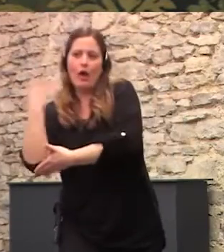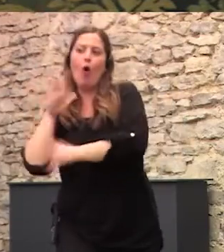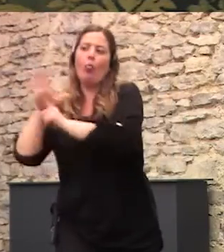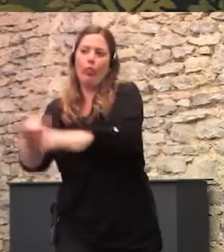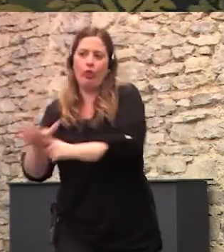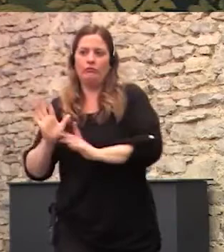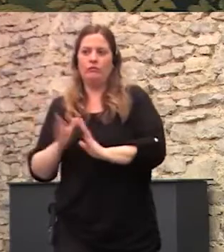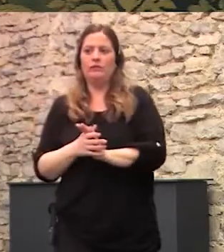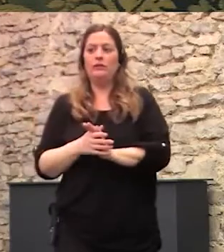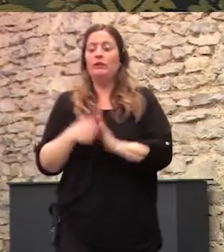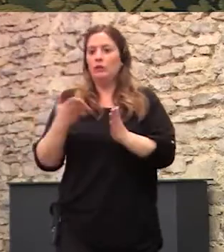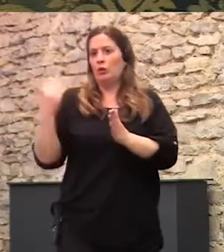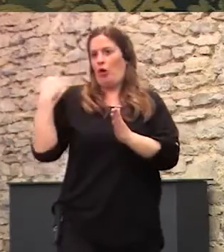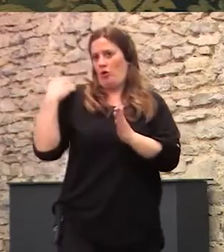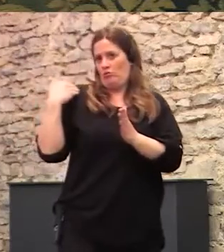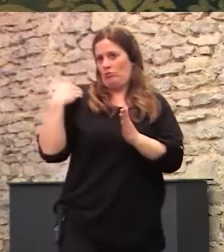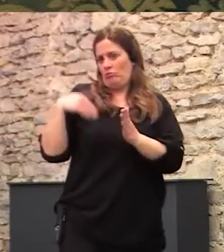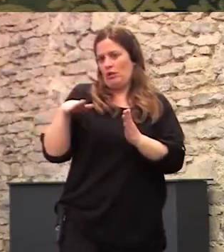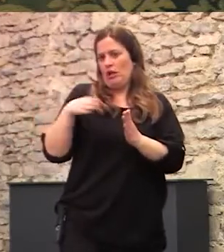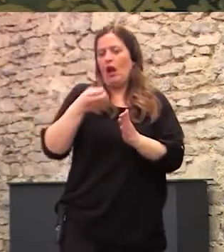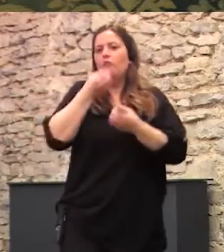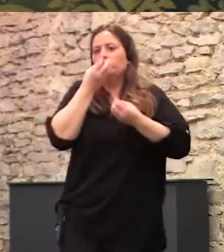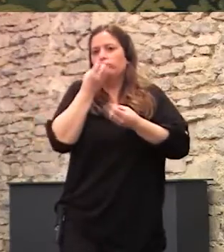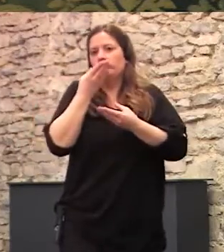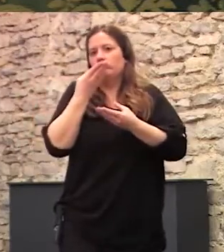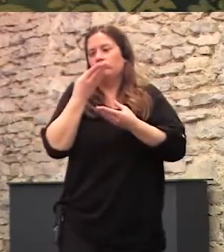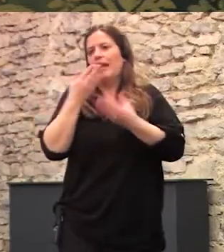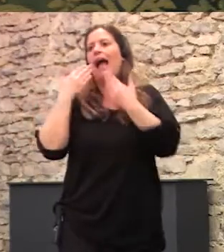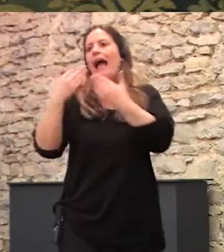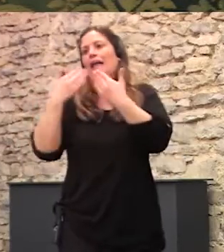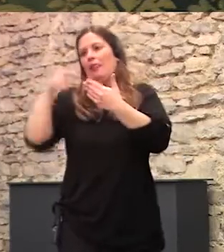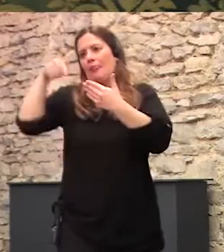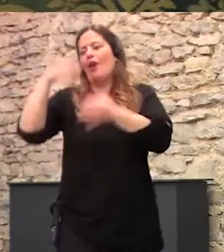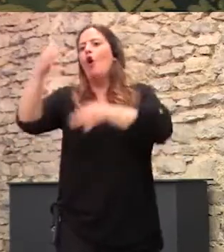estoy inmensamente agradecida a la organización